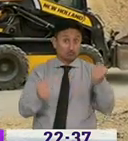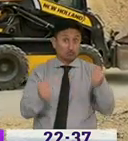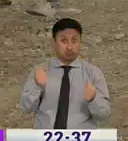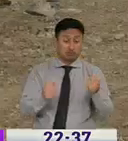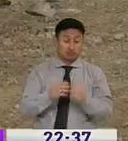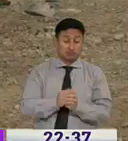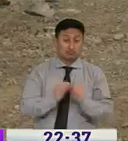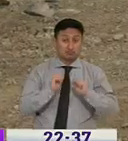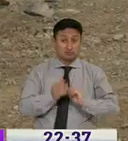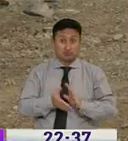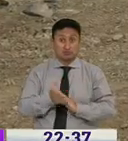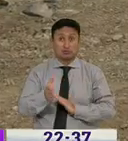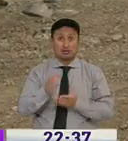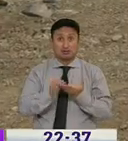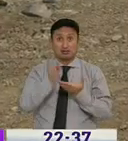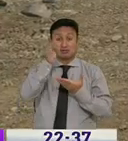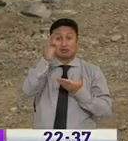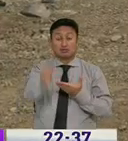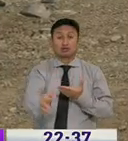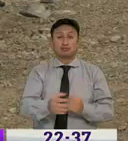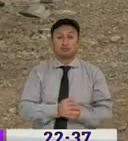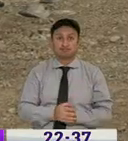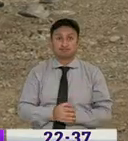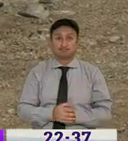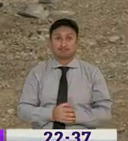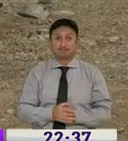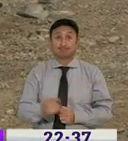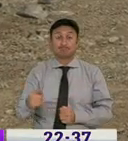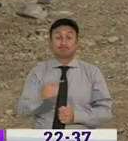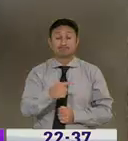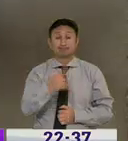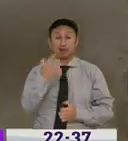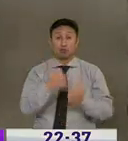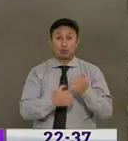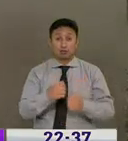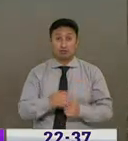en las rutas interprovinciales, porque desgracias como estas